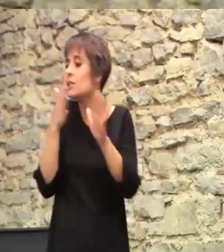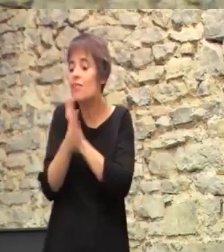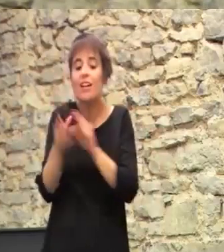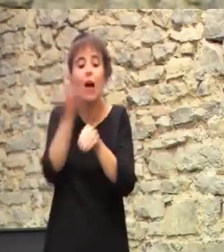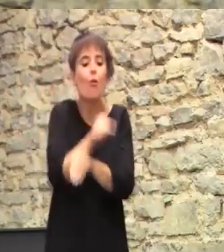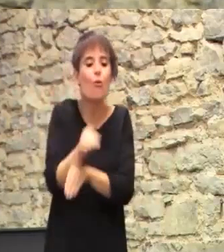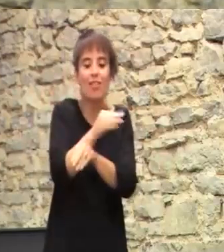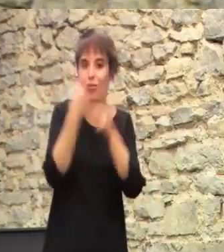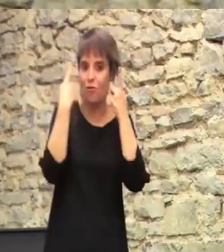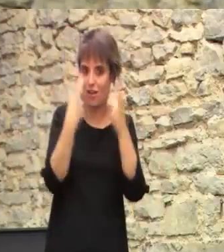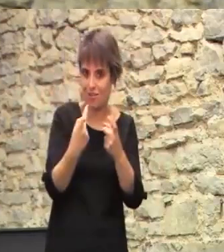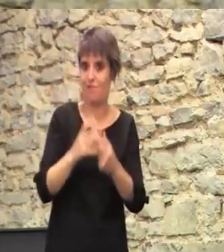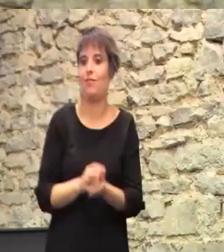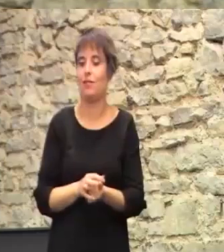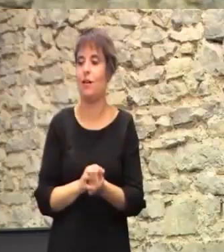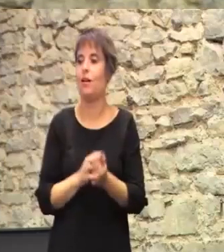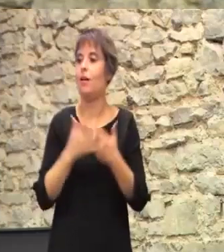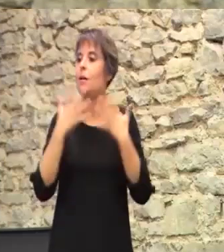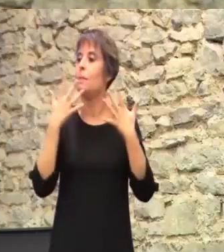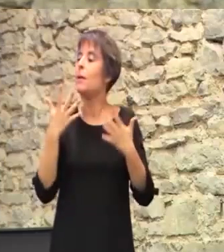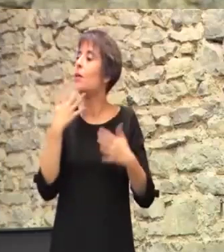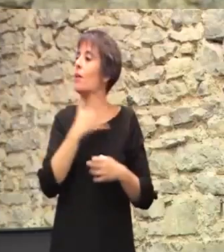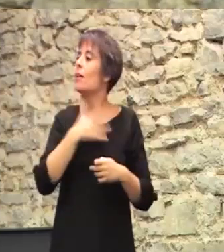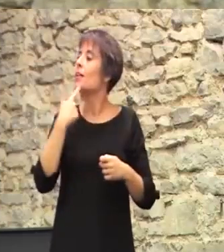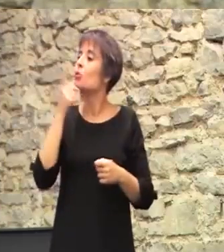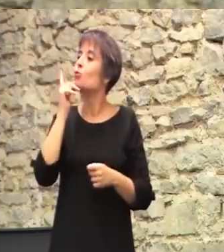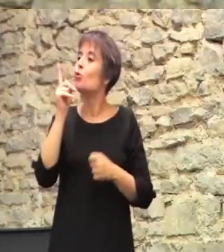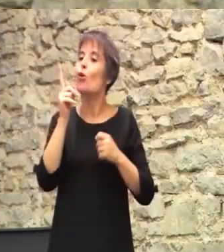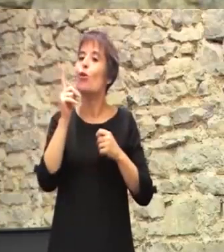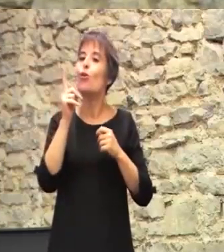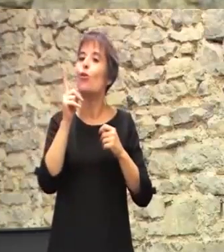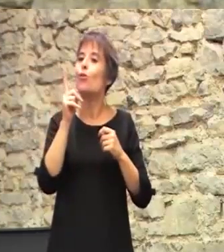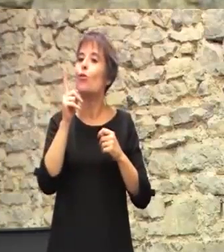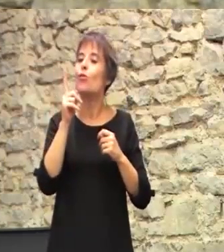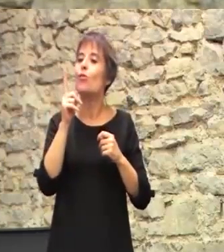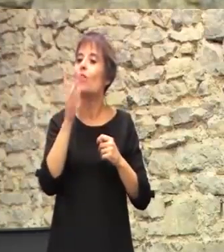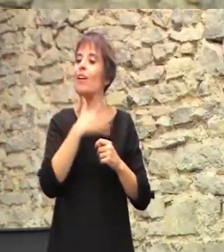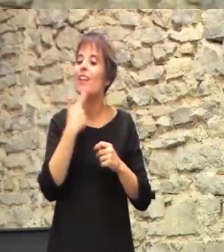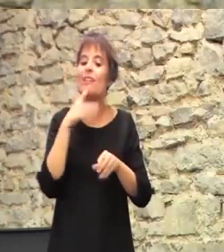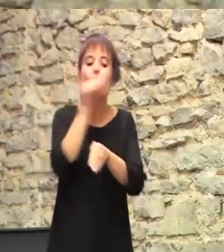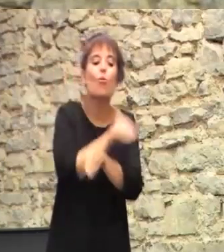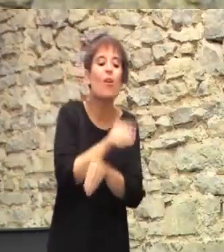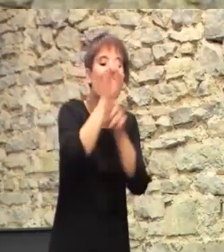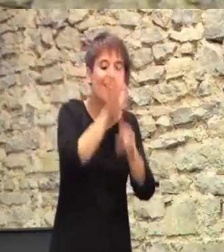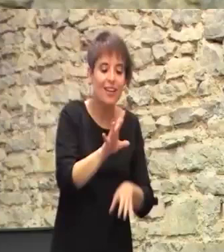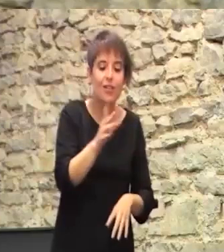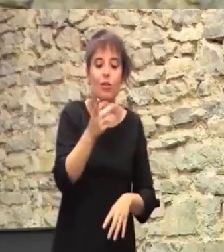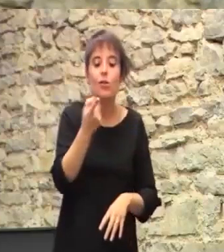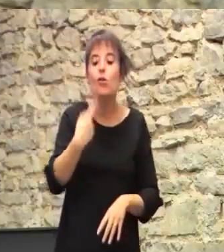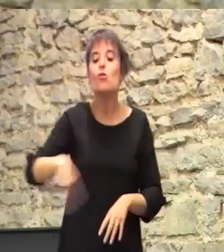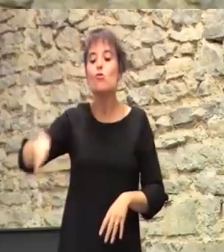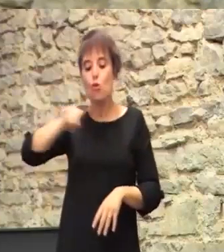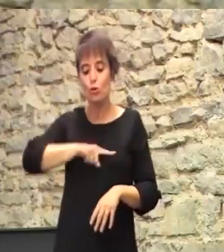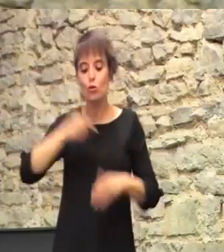necesaria pero sabéis que no solamente la condición necesaria de a quienes cuidamos nosotras somos